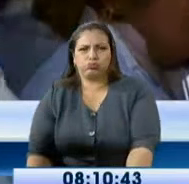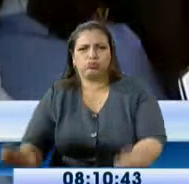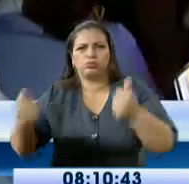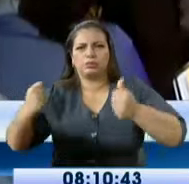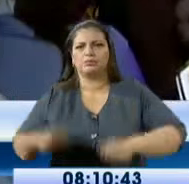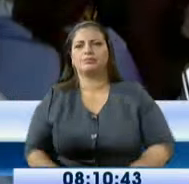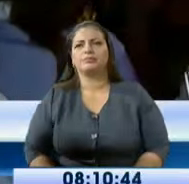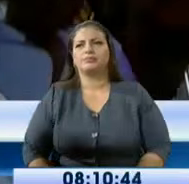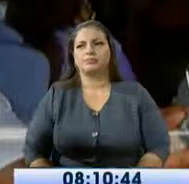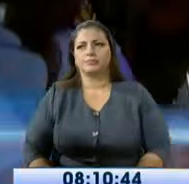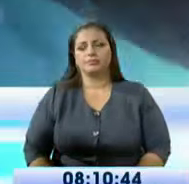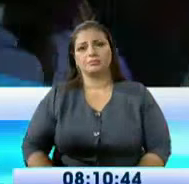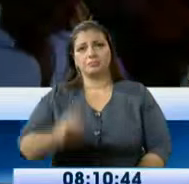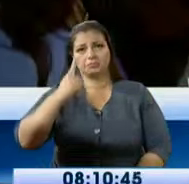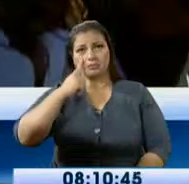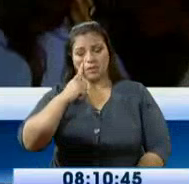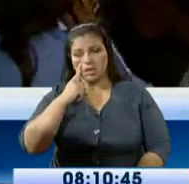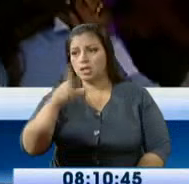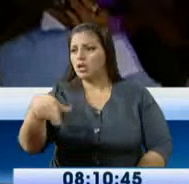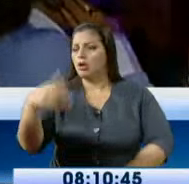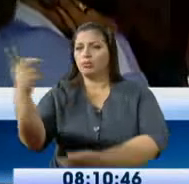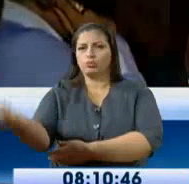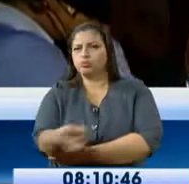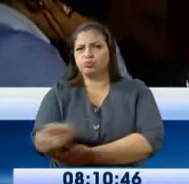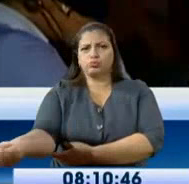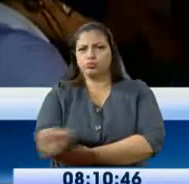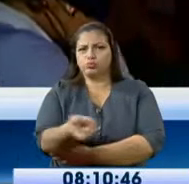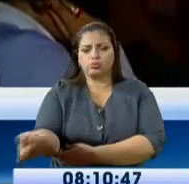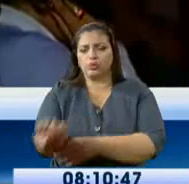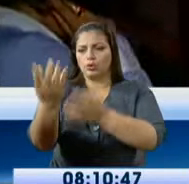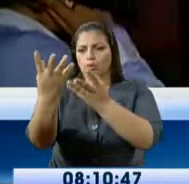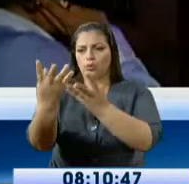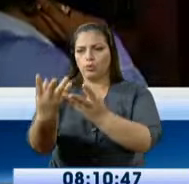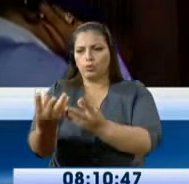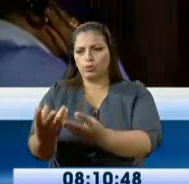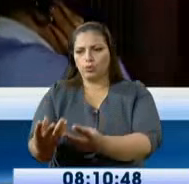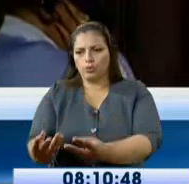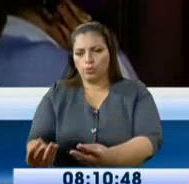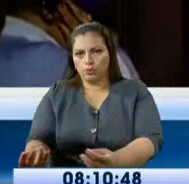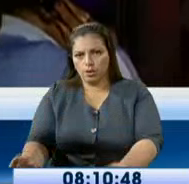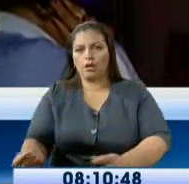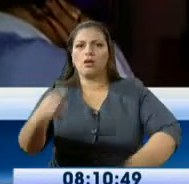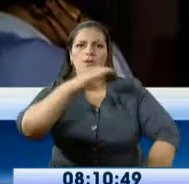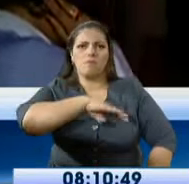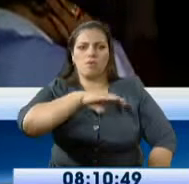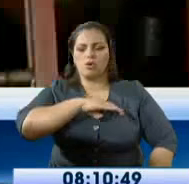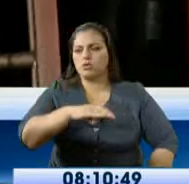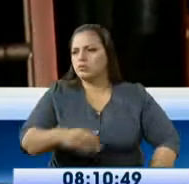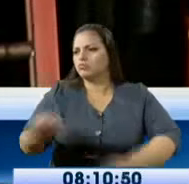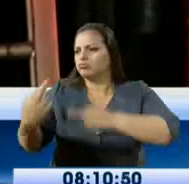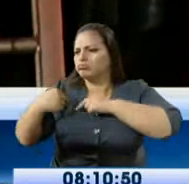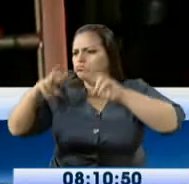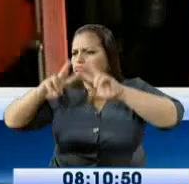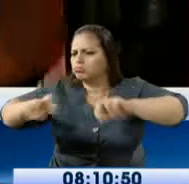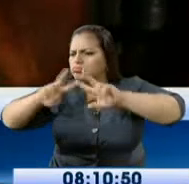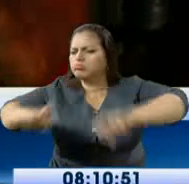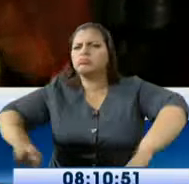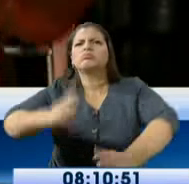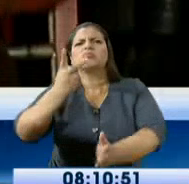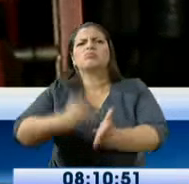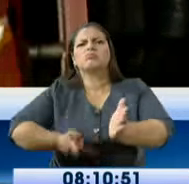Y tenemos que esperar a terminar las operaciones del incendio para poder entrar con la policía, poder determinar qué pudo haber sucedido. Agentes de la